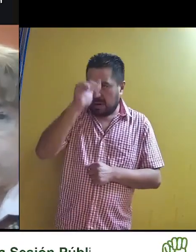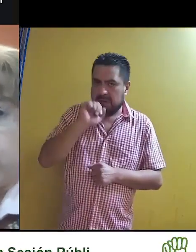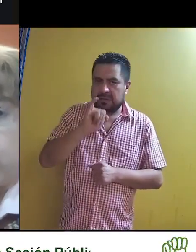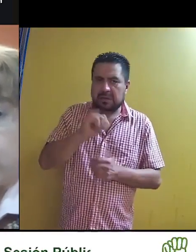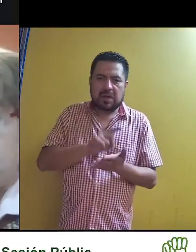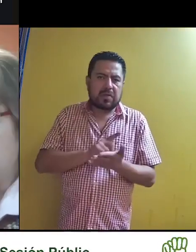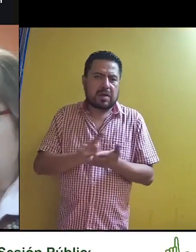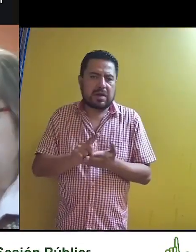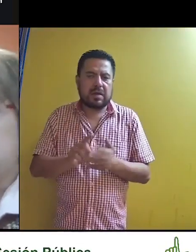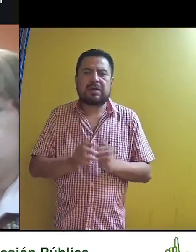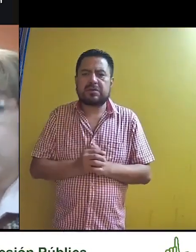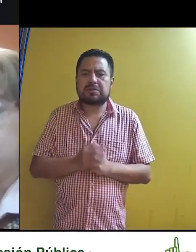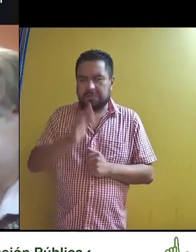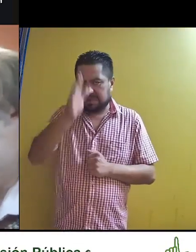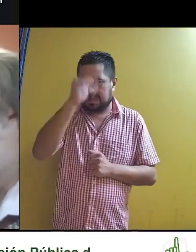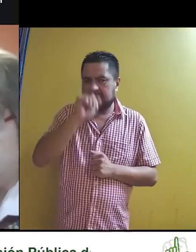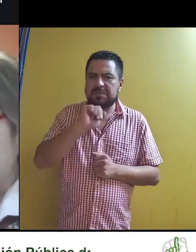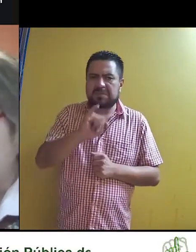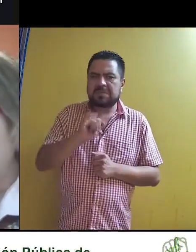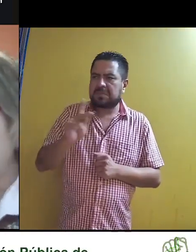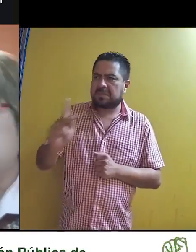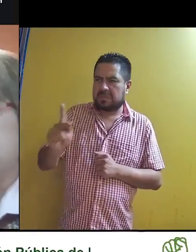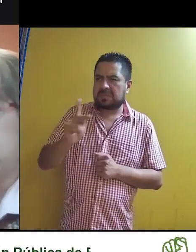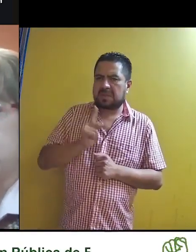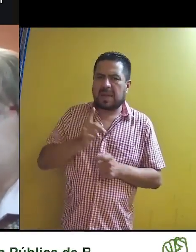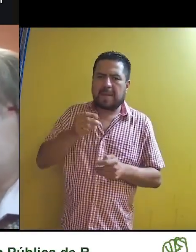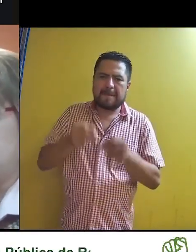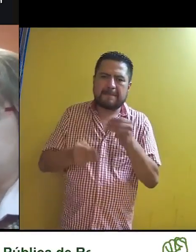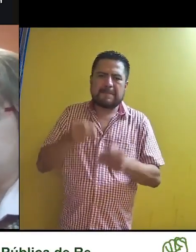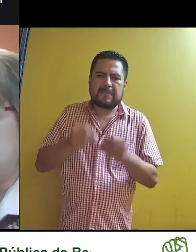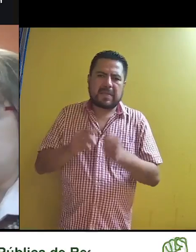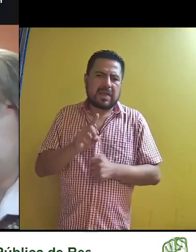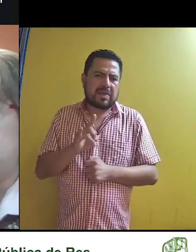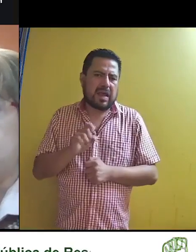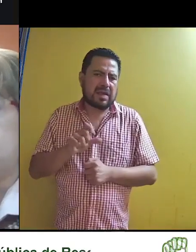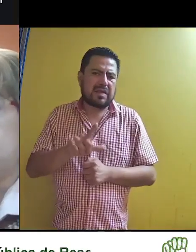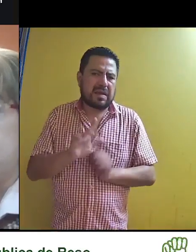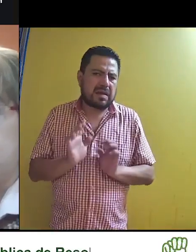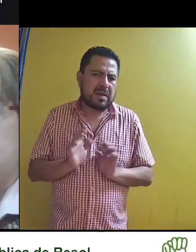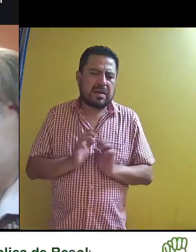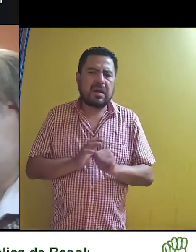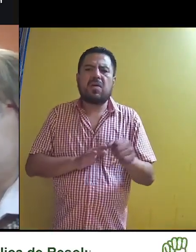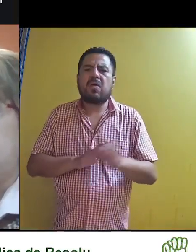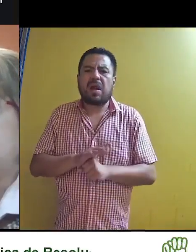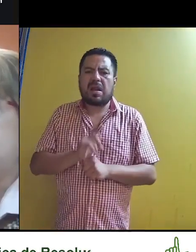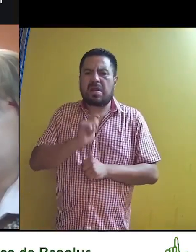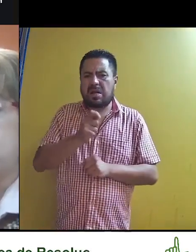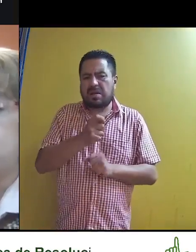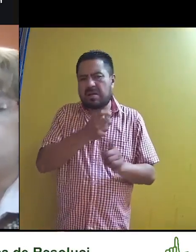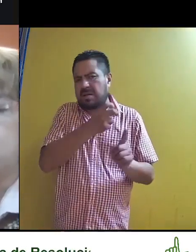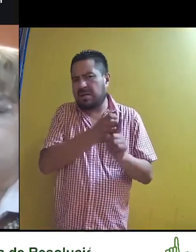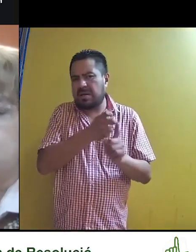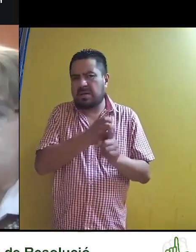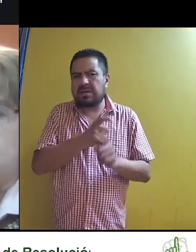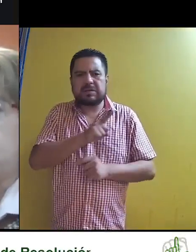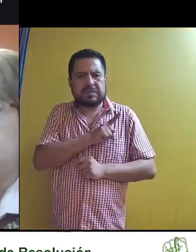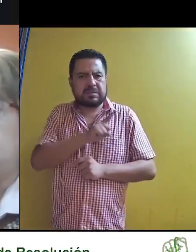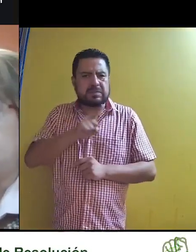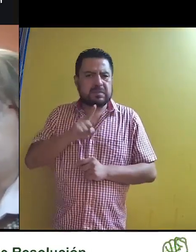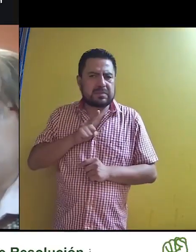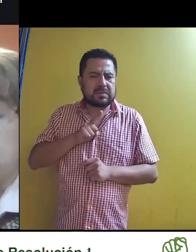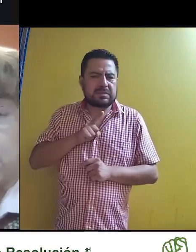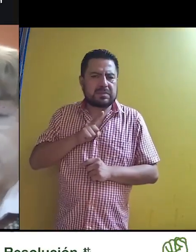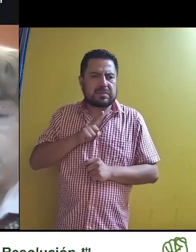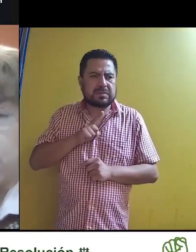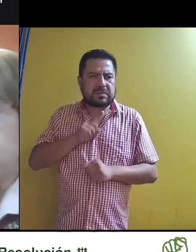derecho. Y coincido completamente con el magistrado Daniel Preciado de que en su caso tendría que